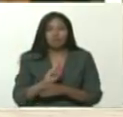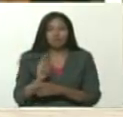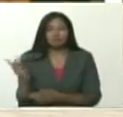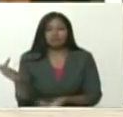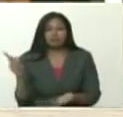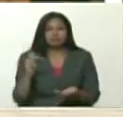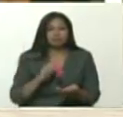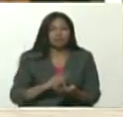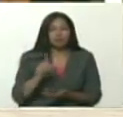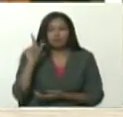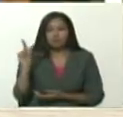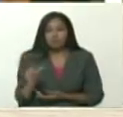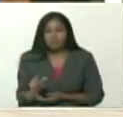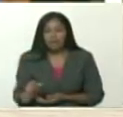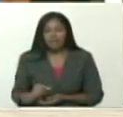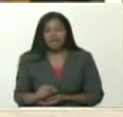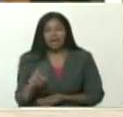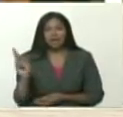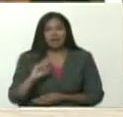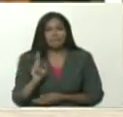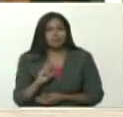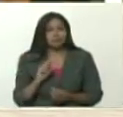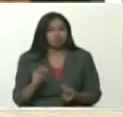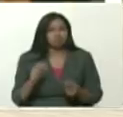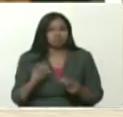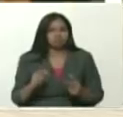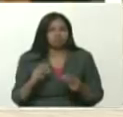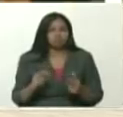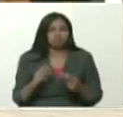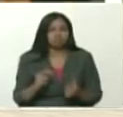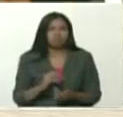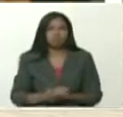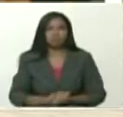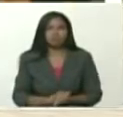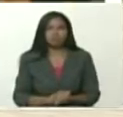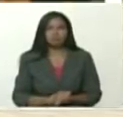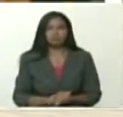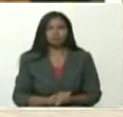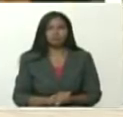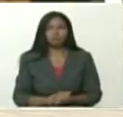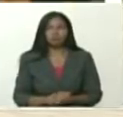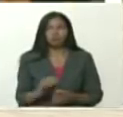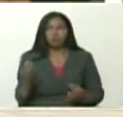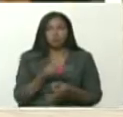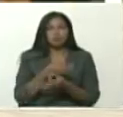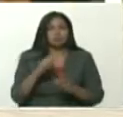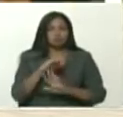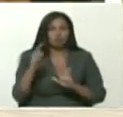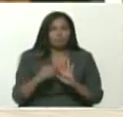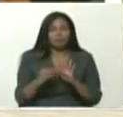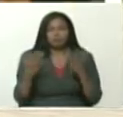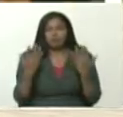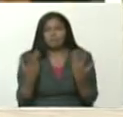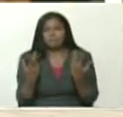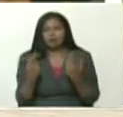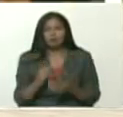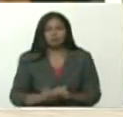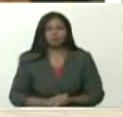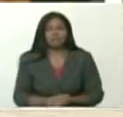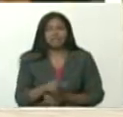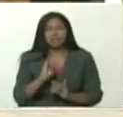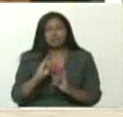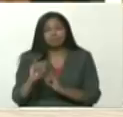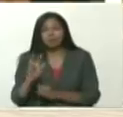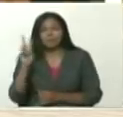Roma. Están llegando de Roma con un éxito en la mano. Esta es la